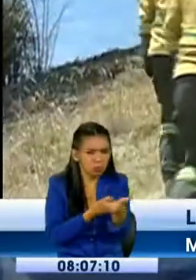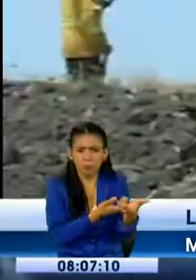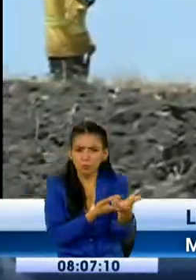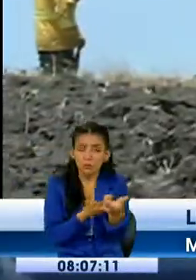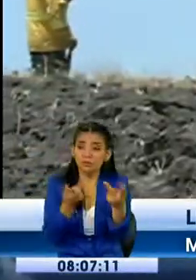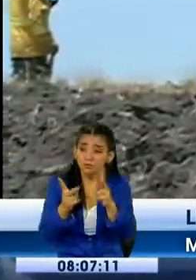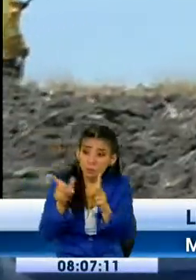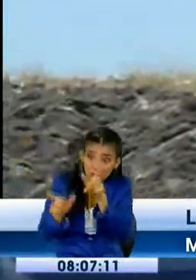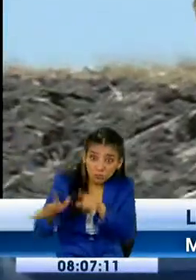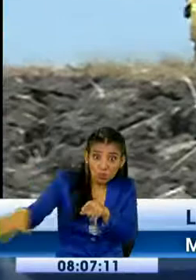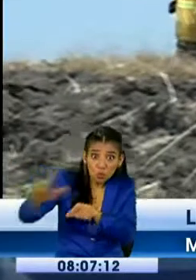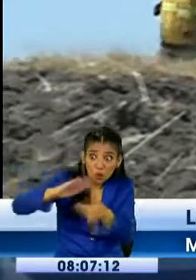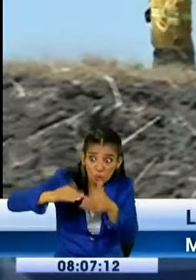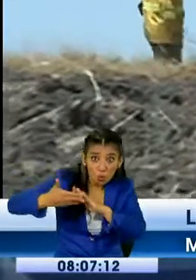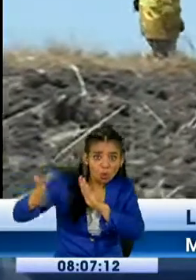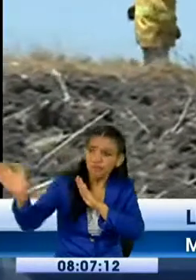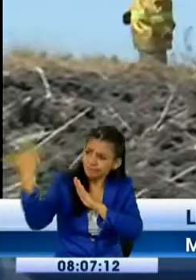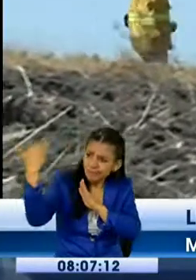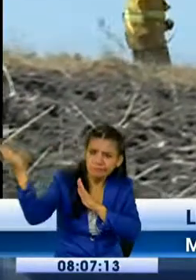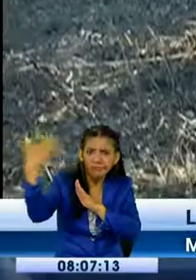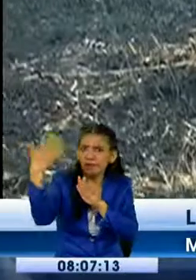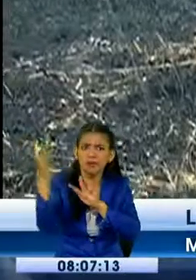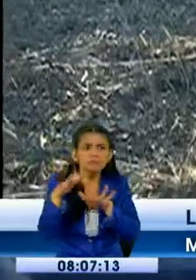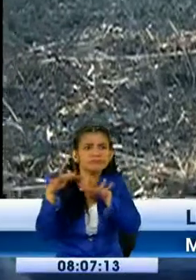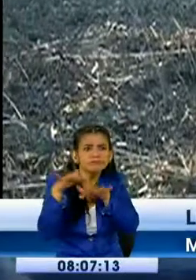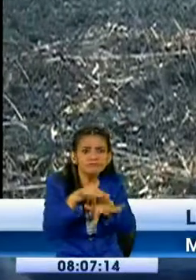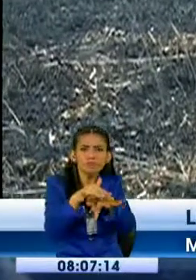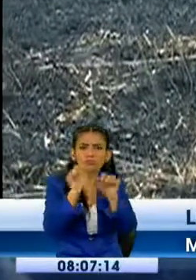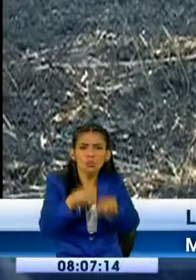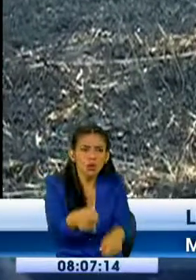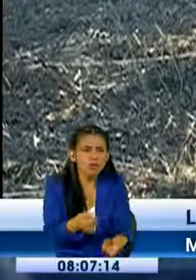con la gente de acá de la comunidad para poder un poco